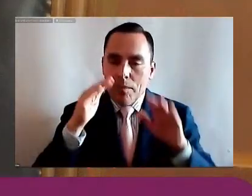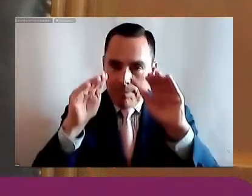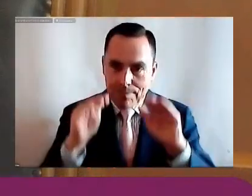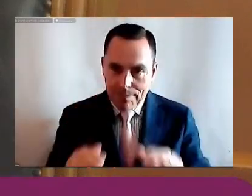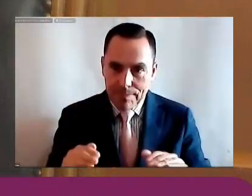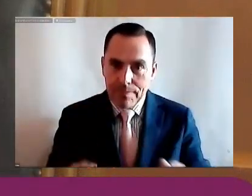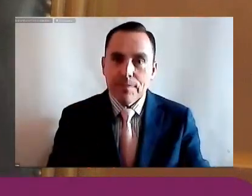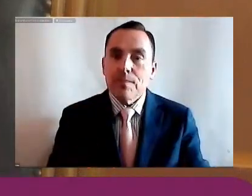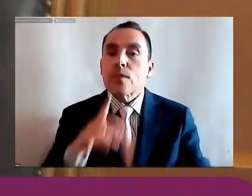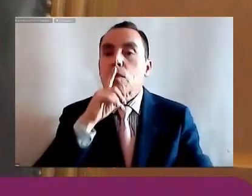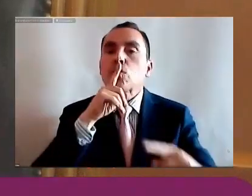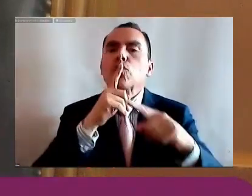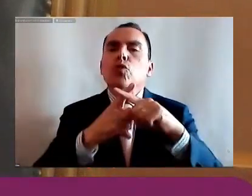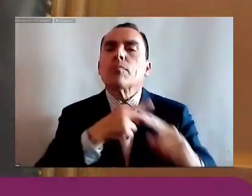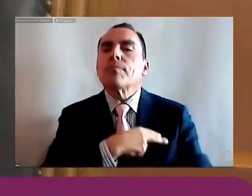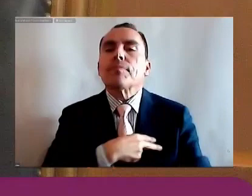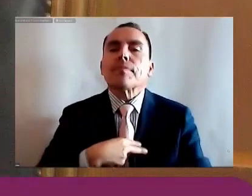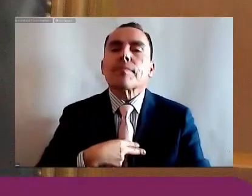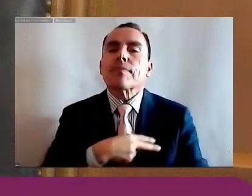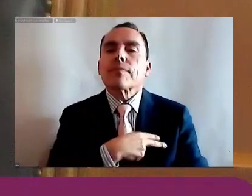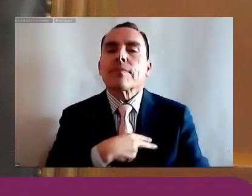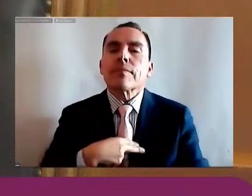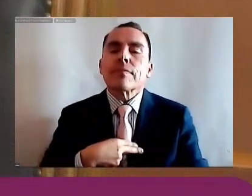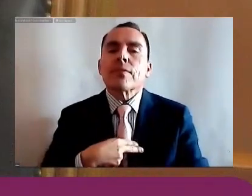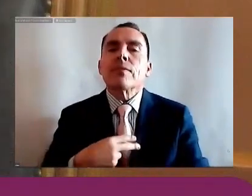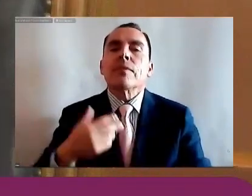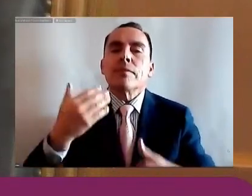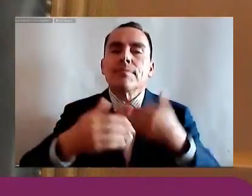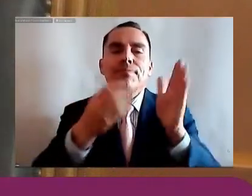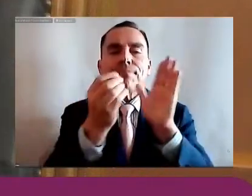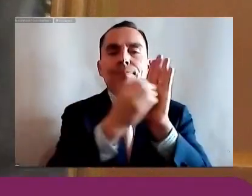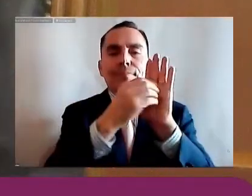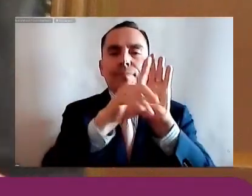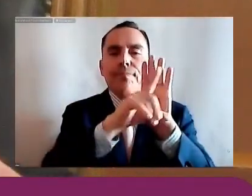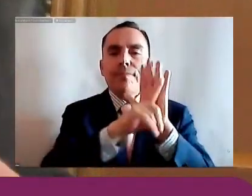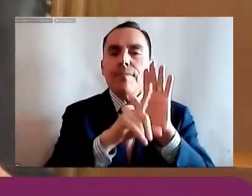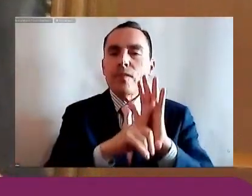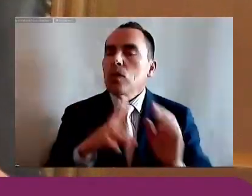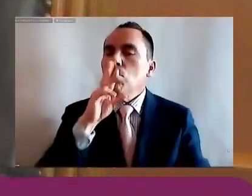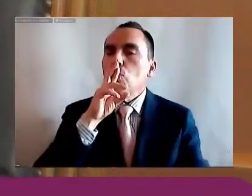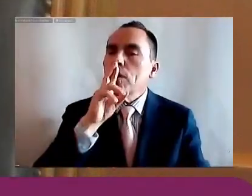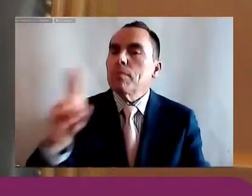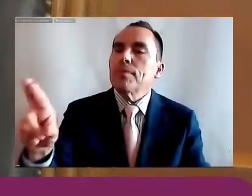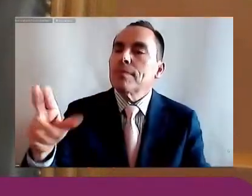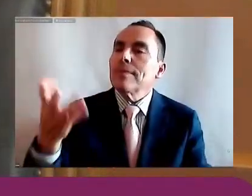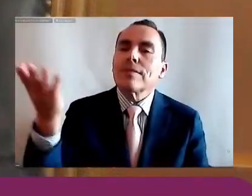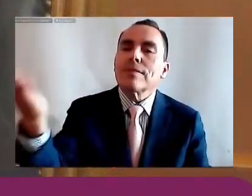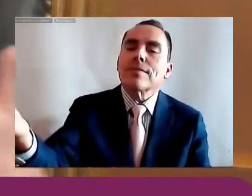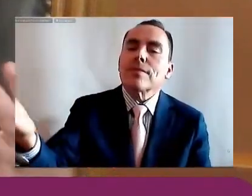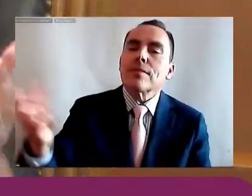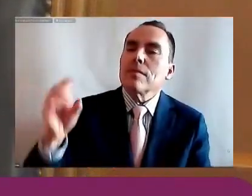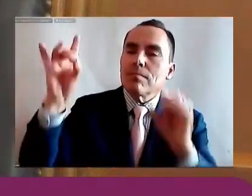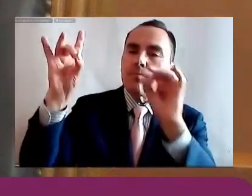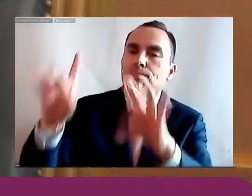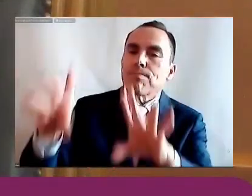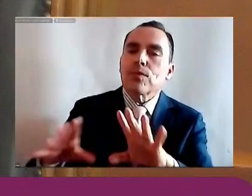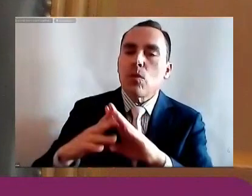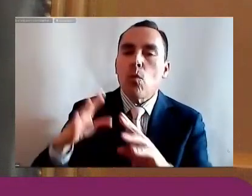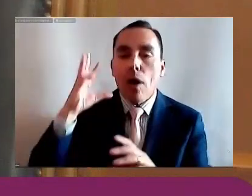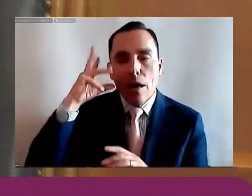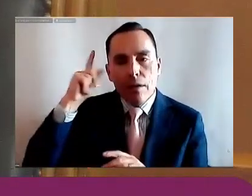nombres, y no solo nombres, porque el paso siguiente sería, ¿y cómo respondemos? ¿Cuál es la consecuencia jurídica de que se